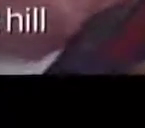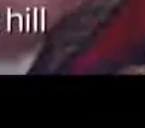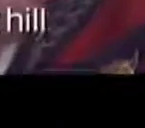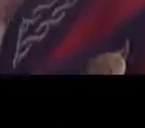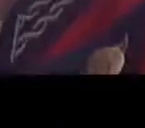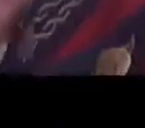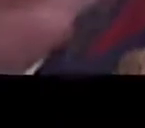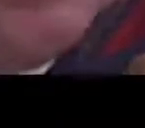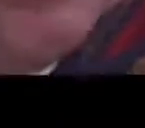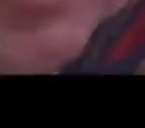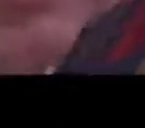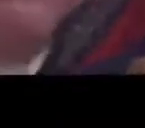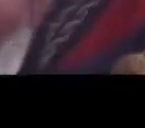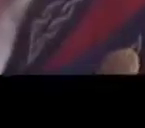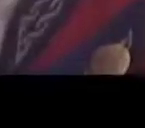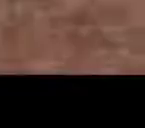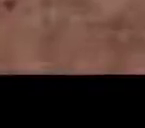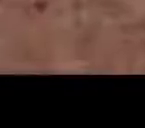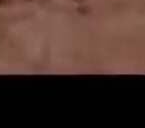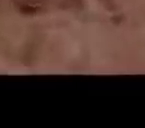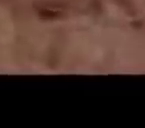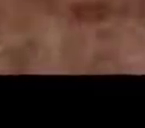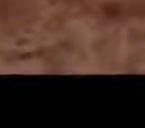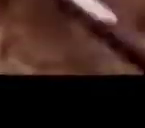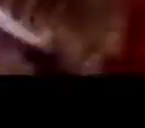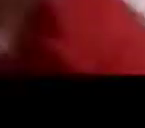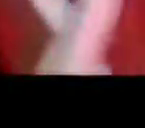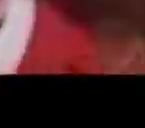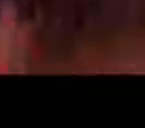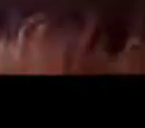crush them. It ends today.